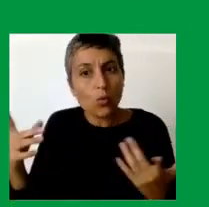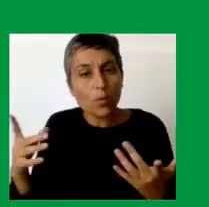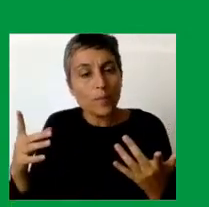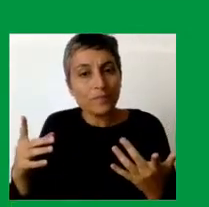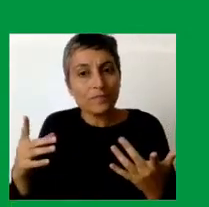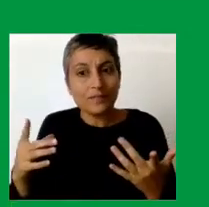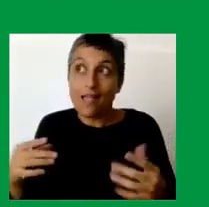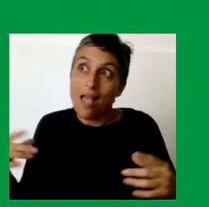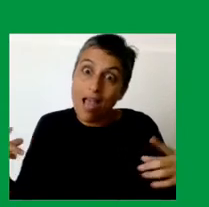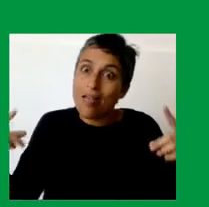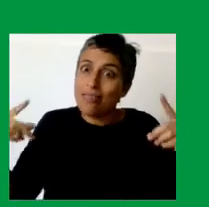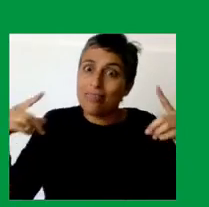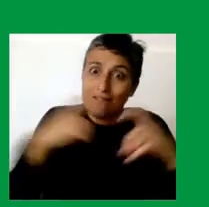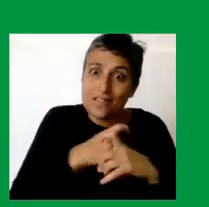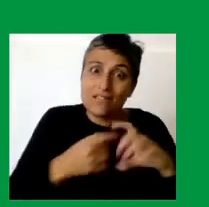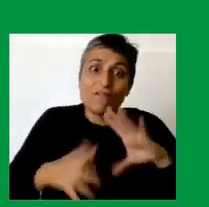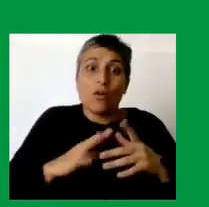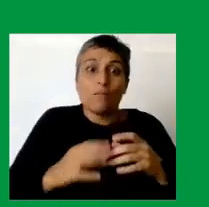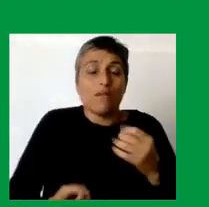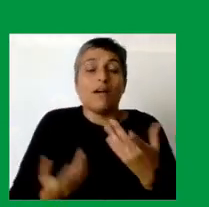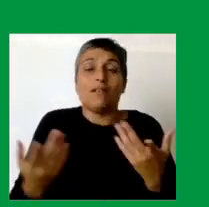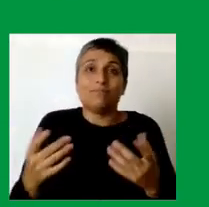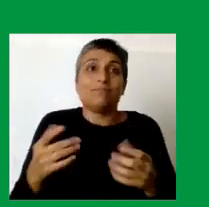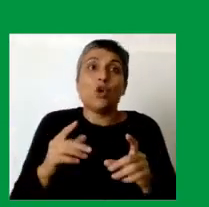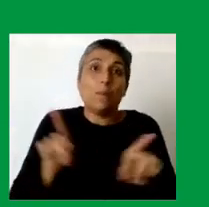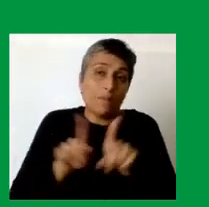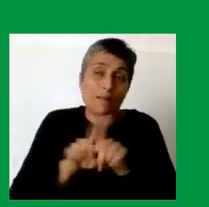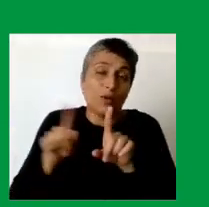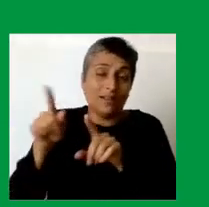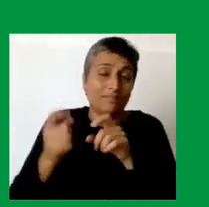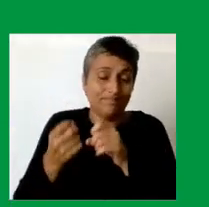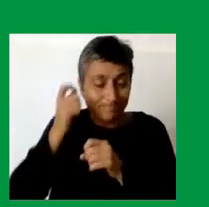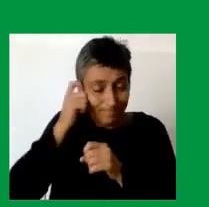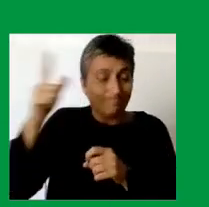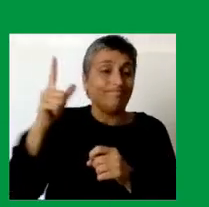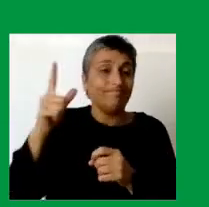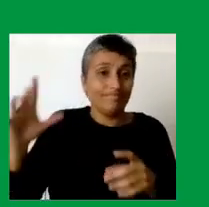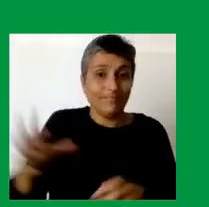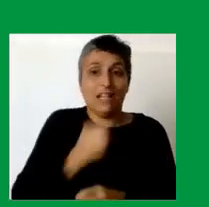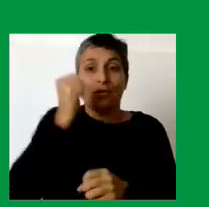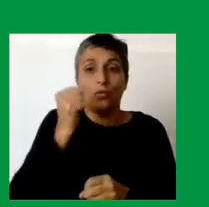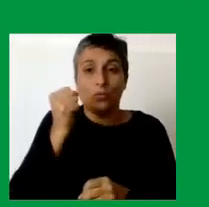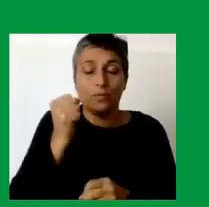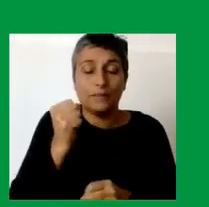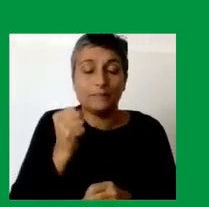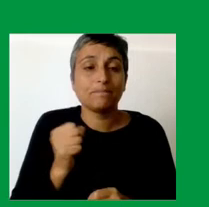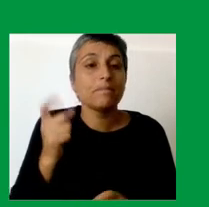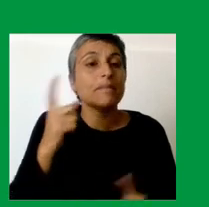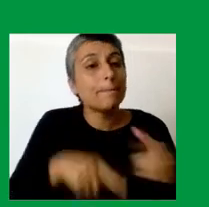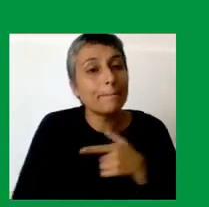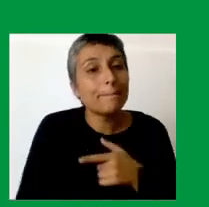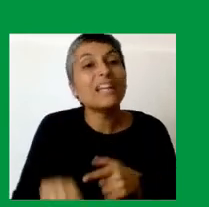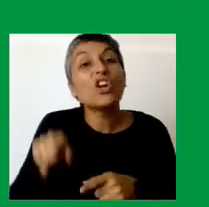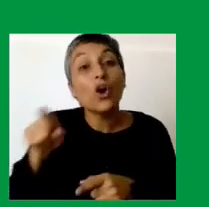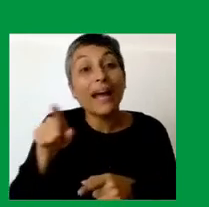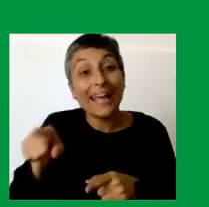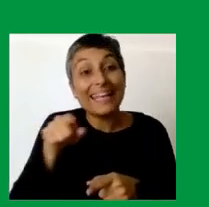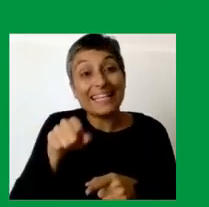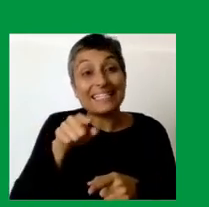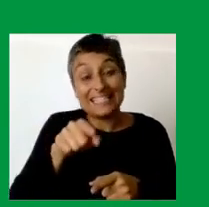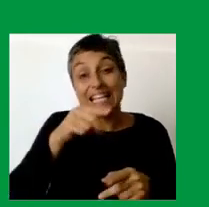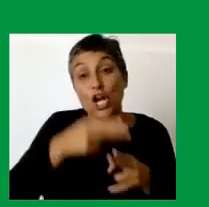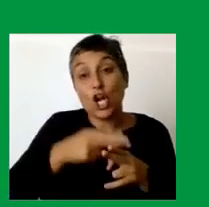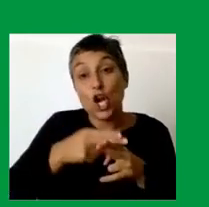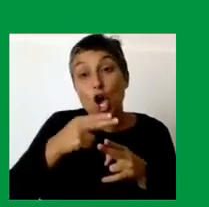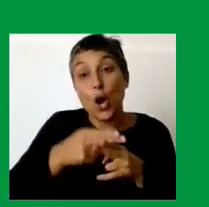haber descubierto el radio y el polonio, ¿no? No, esto es una ironía, pero digo, el podcast se llama Radio Polonio, el